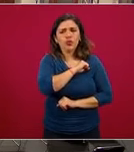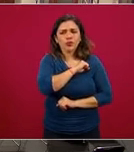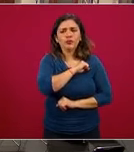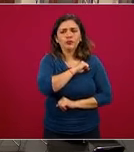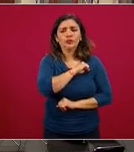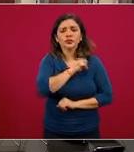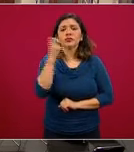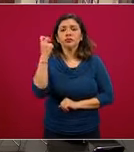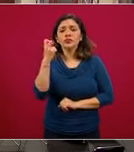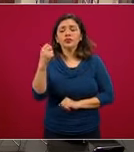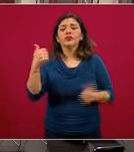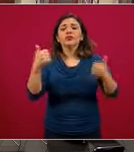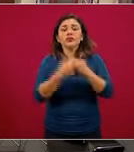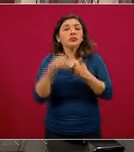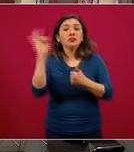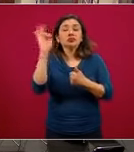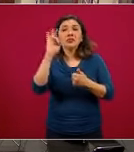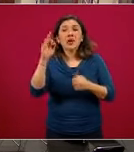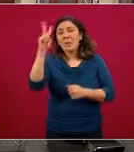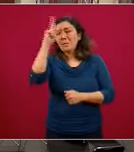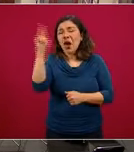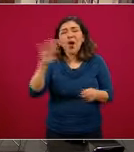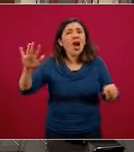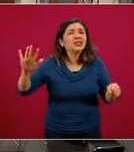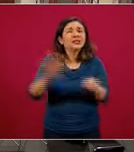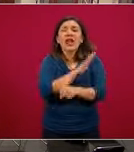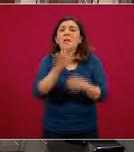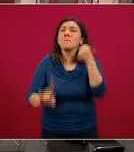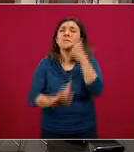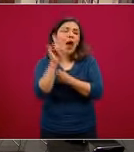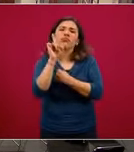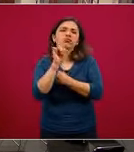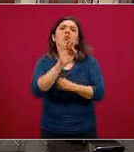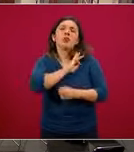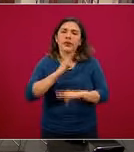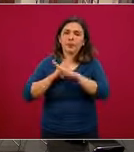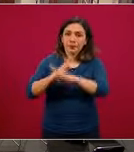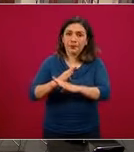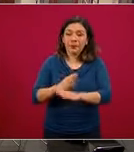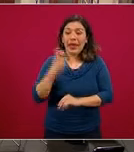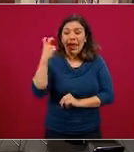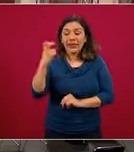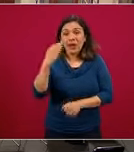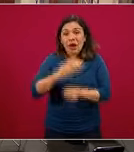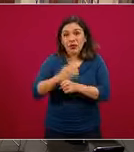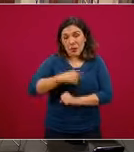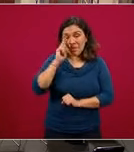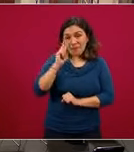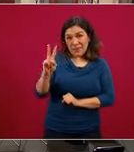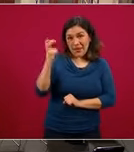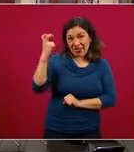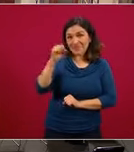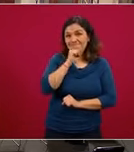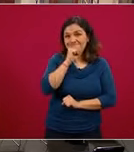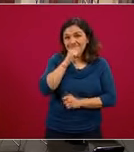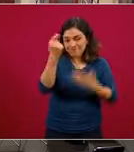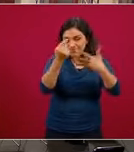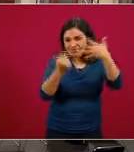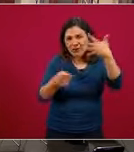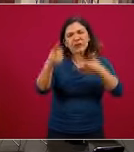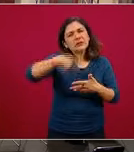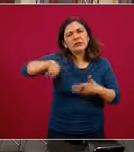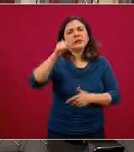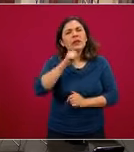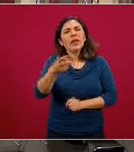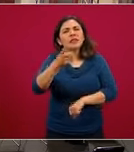salud, que colapsen o se saturen. Por lo tanto, los indicadores que acabamos de ver y que ustedes reciben todos los